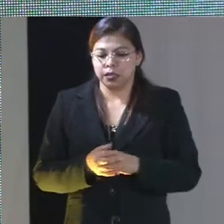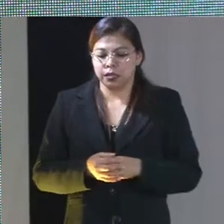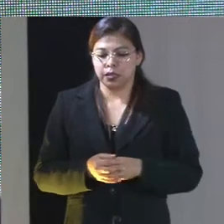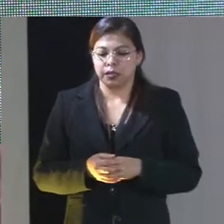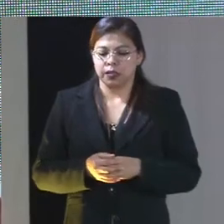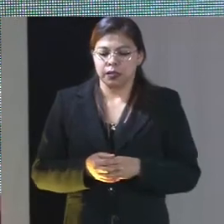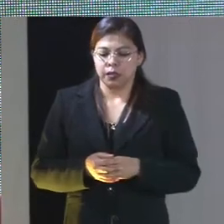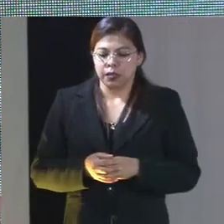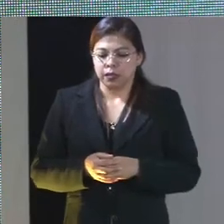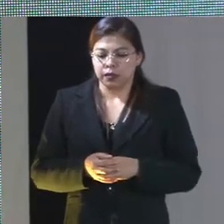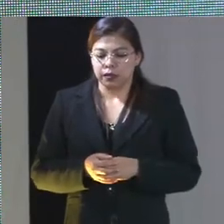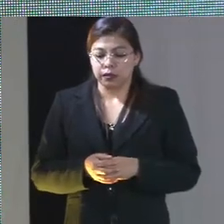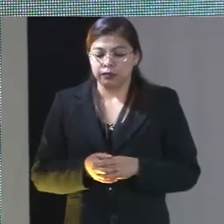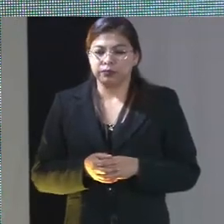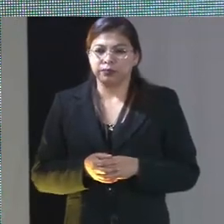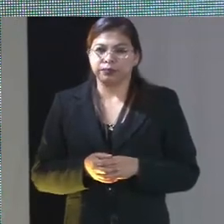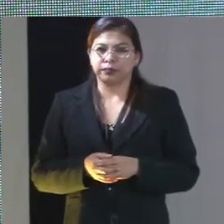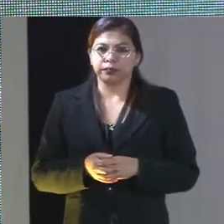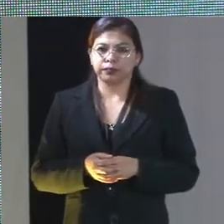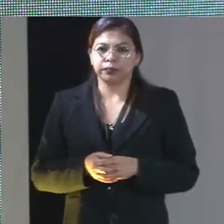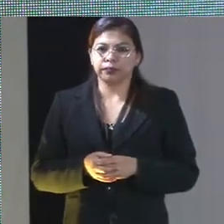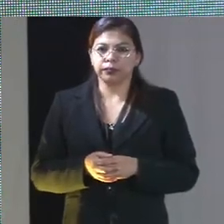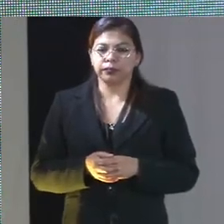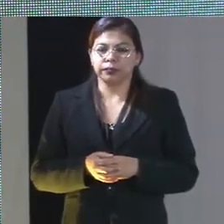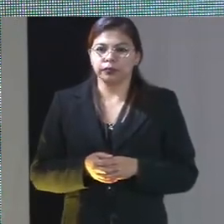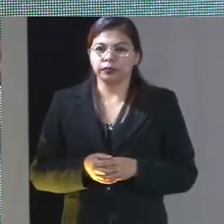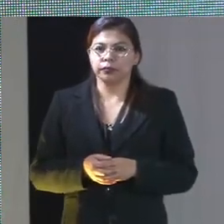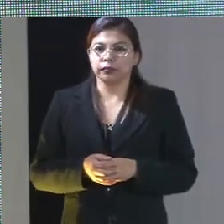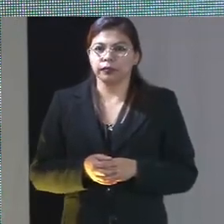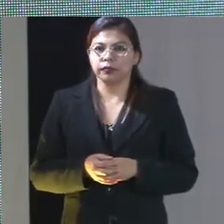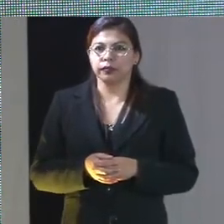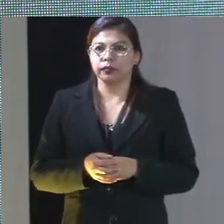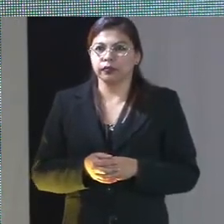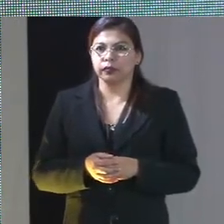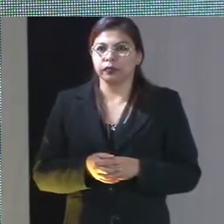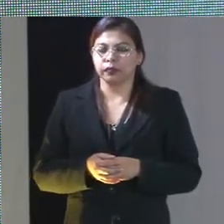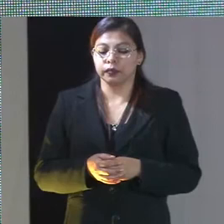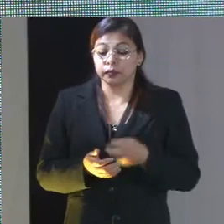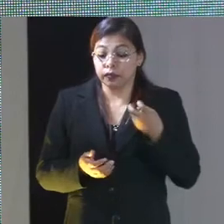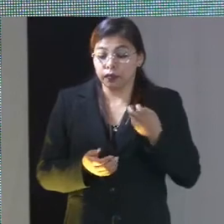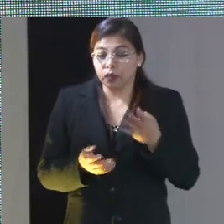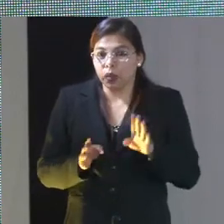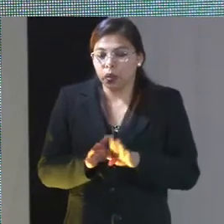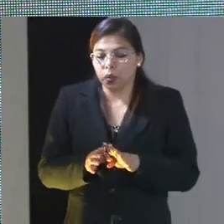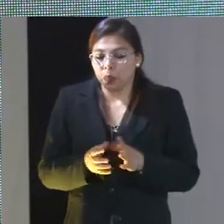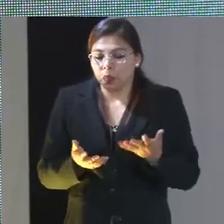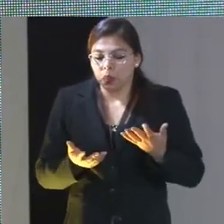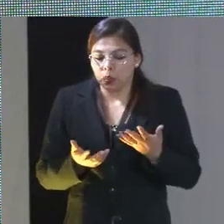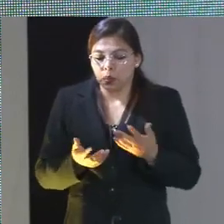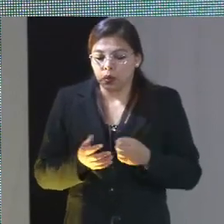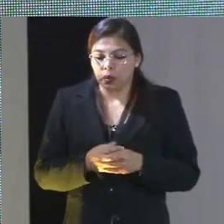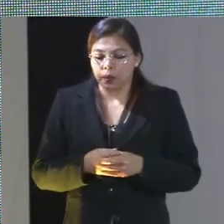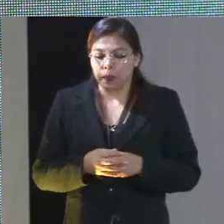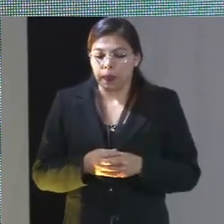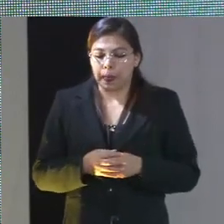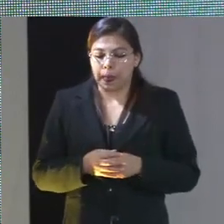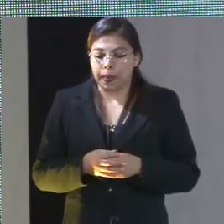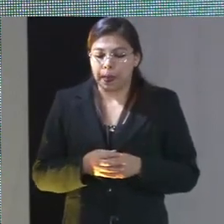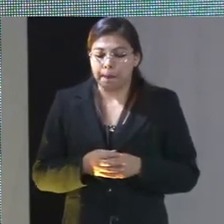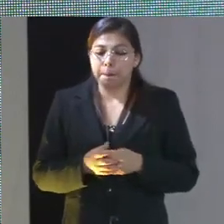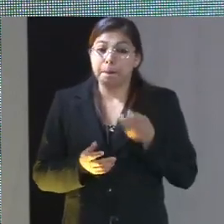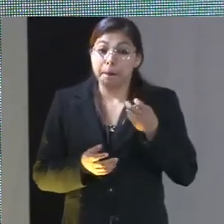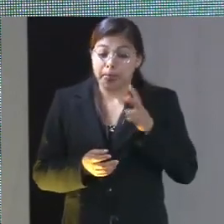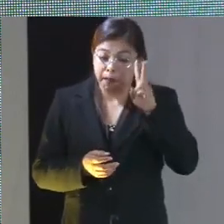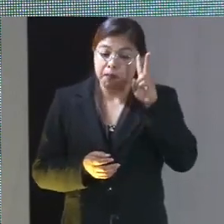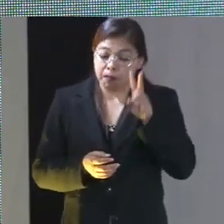Bueno, era un promotor del mestizaje. Además de esto, resulta que, según Duverger, él es